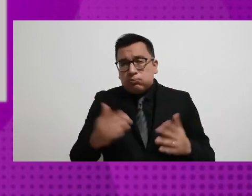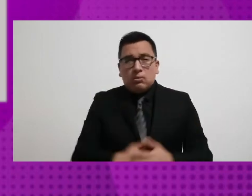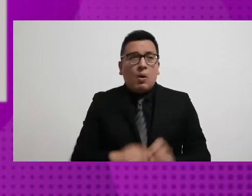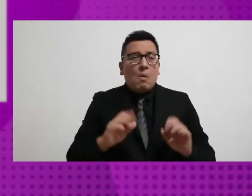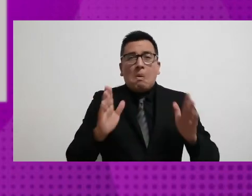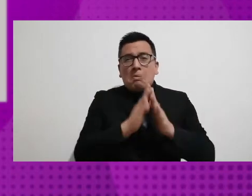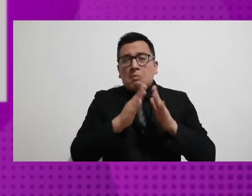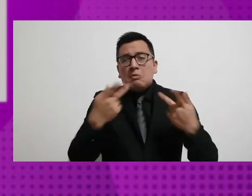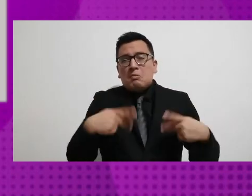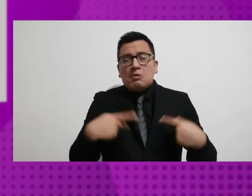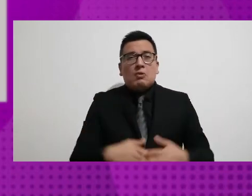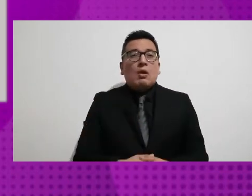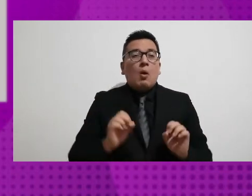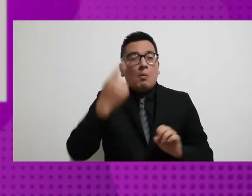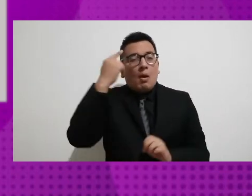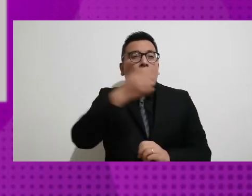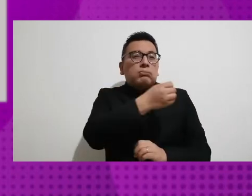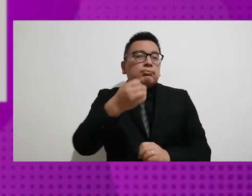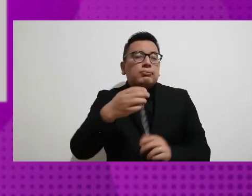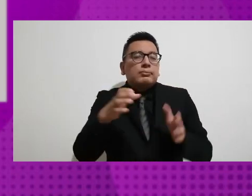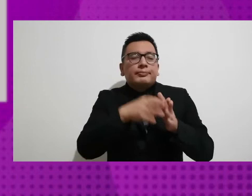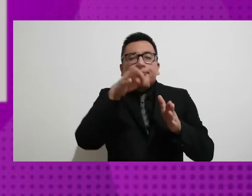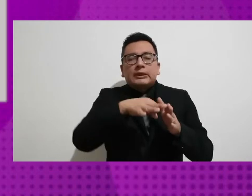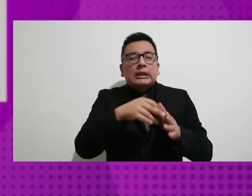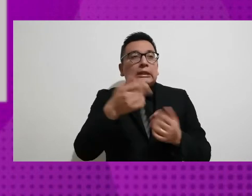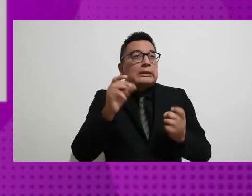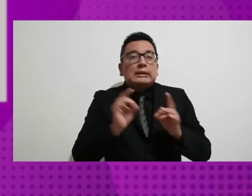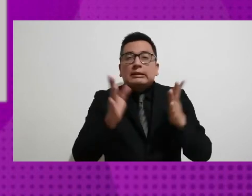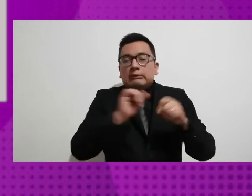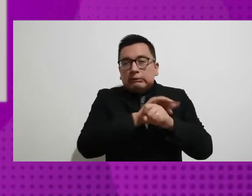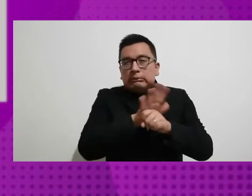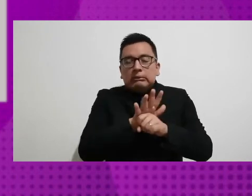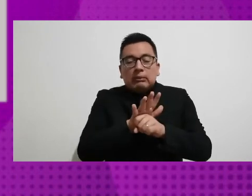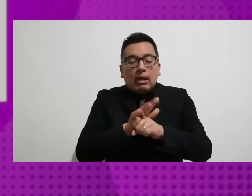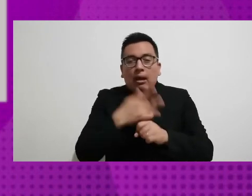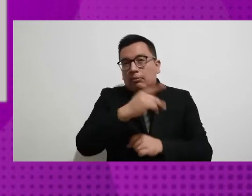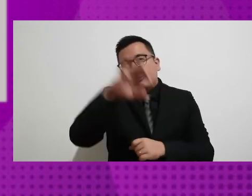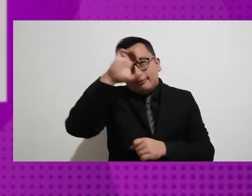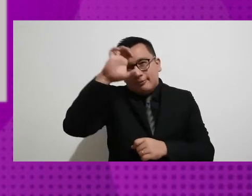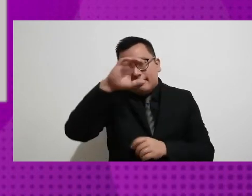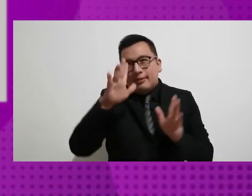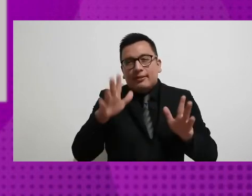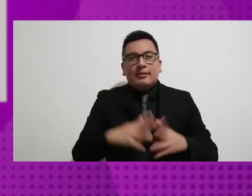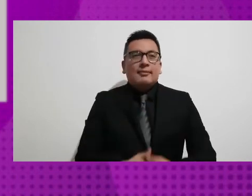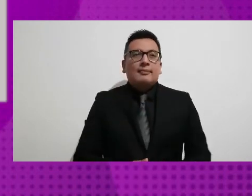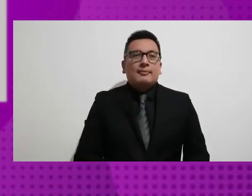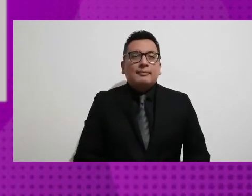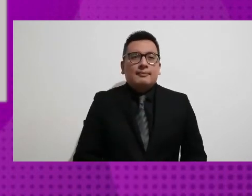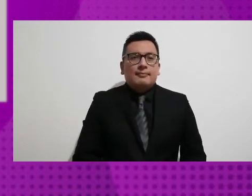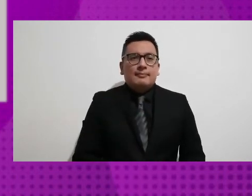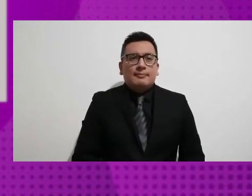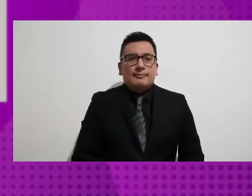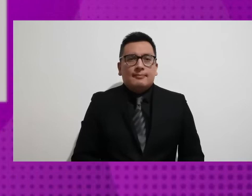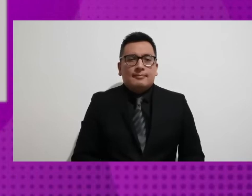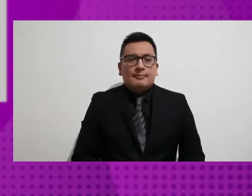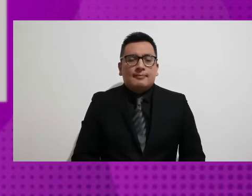participación ciudadana. Y, por supuesto, en materia de organización electoral en tiempos de pandemia, que también ya se ha mencionado, como